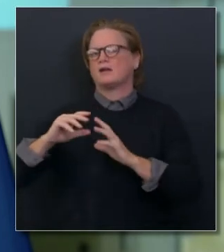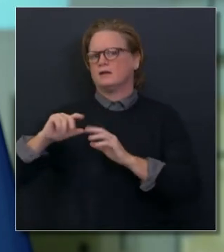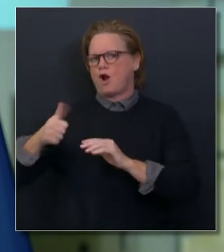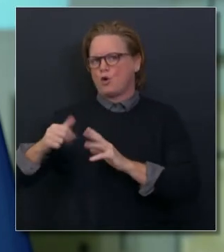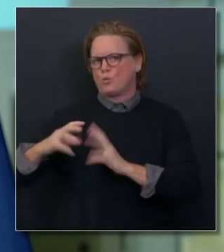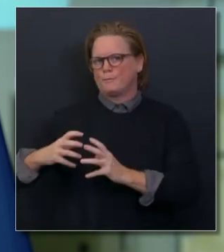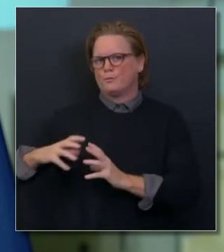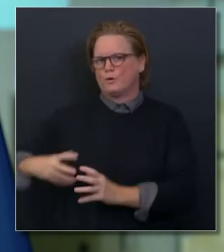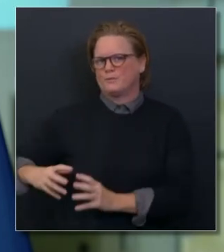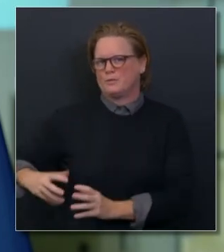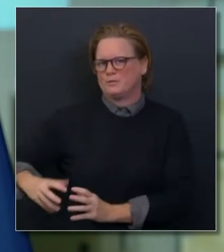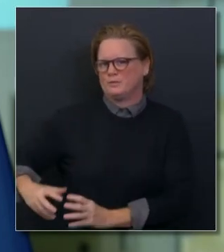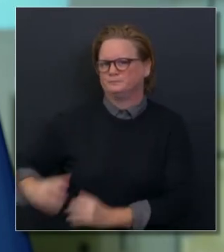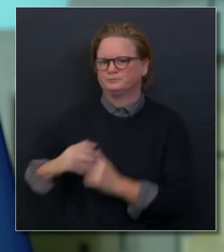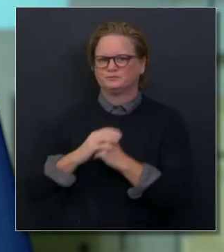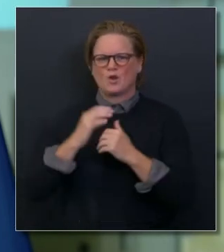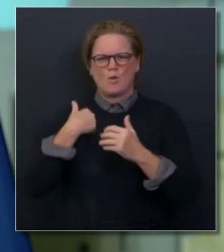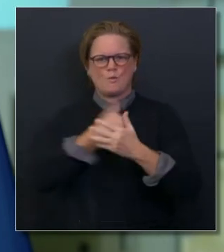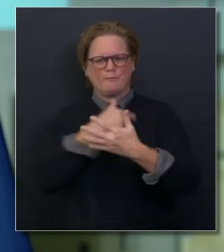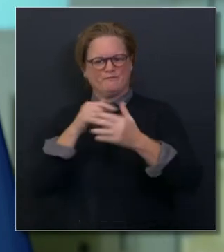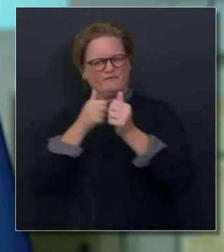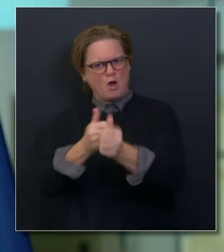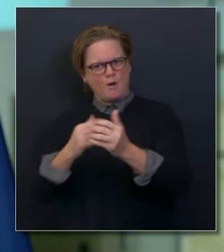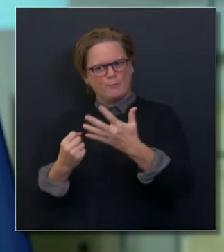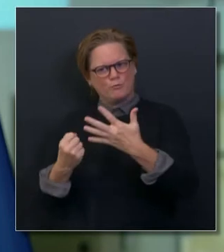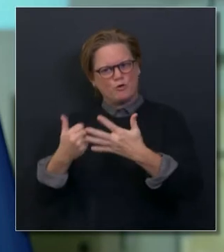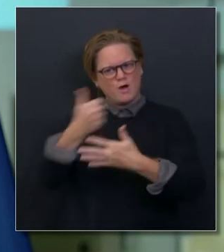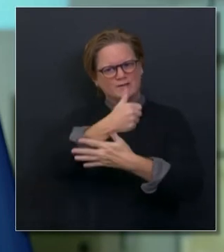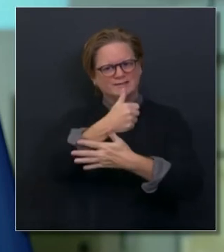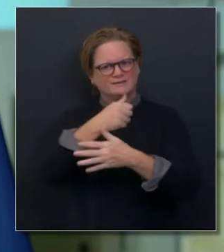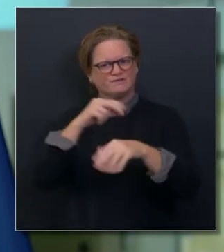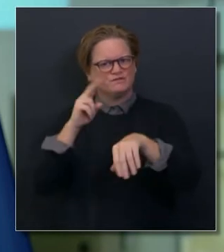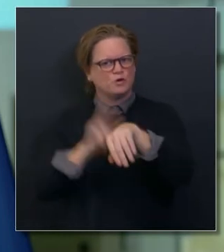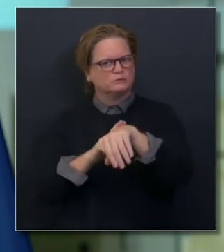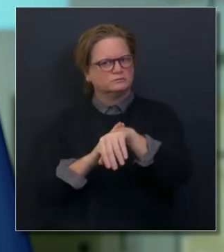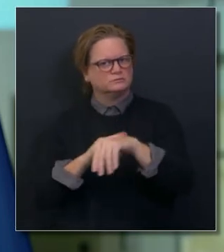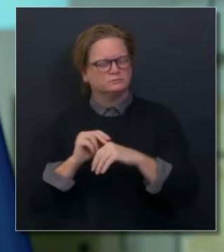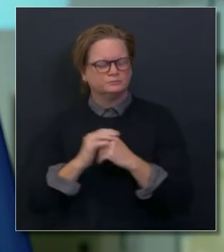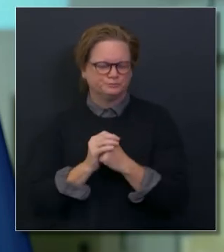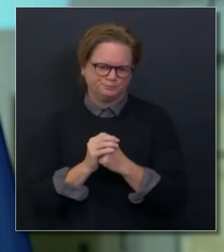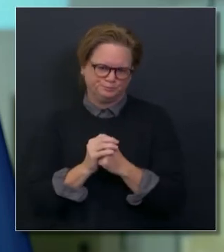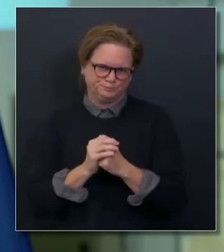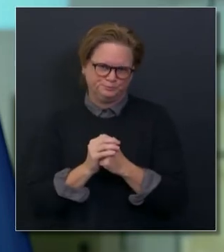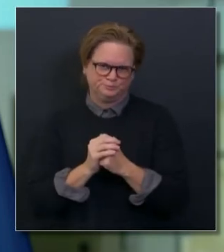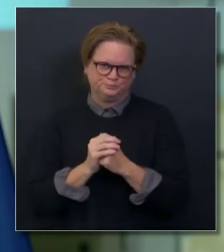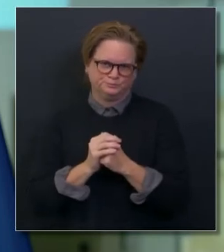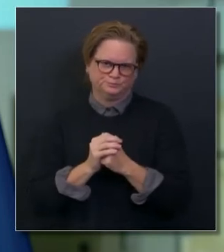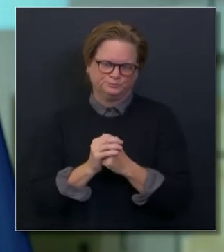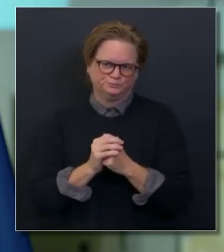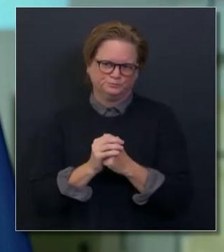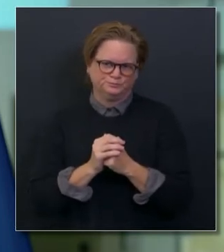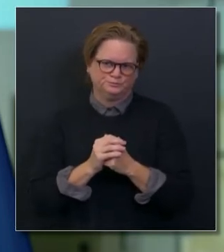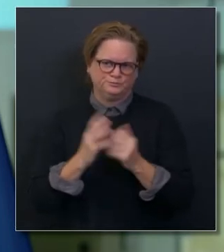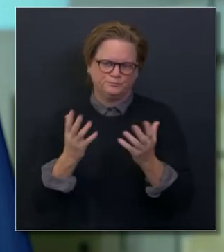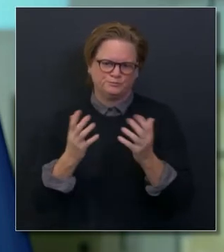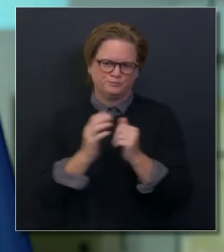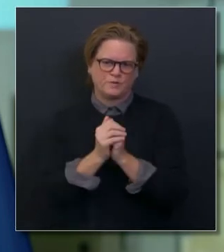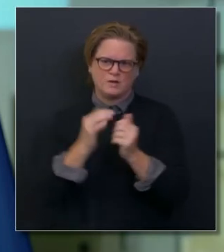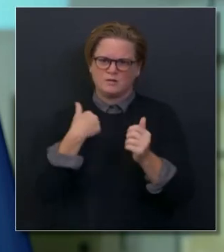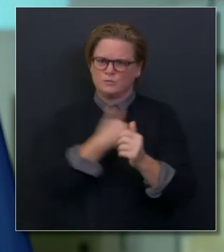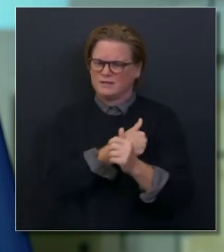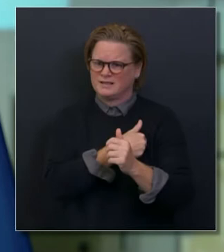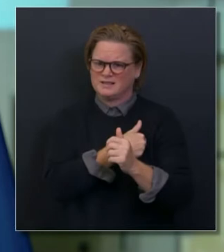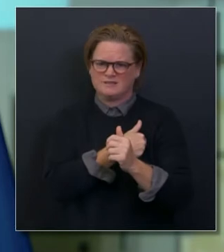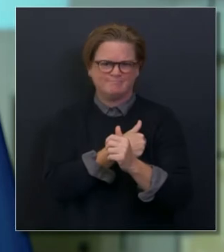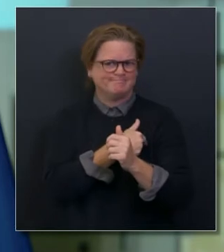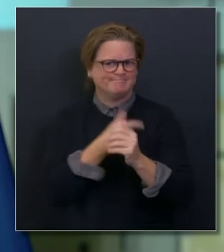abiertamente, propensa a dar prioridad a personas a quien no se había intencionado inicialmente.